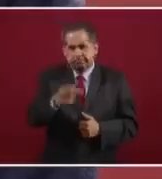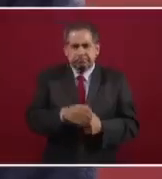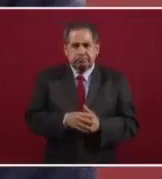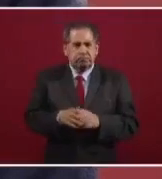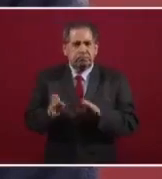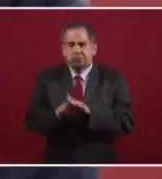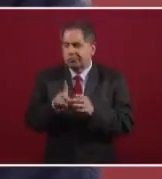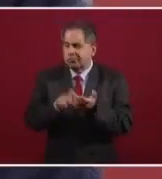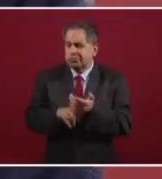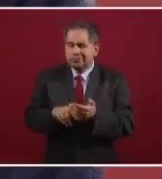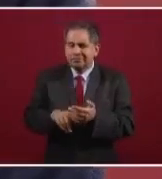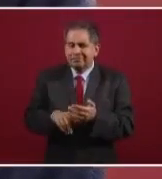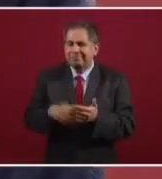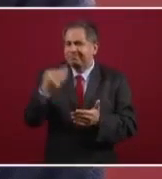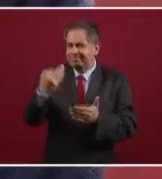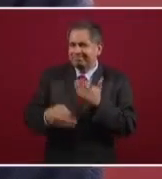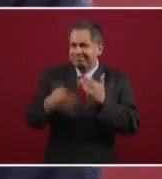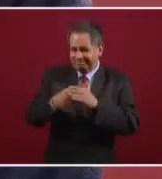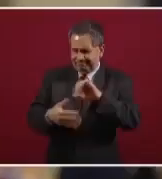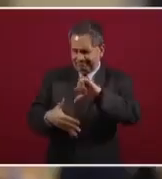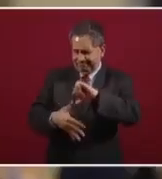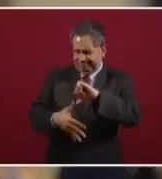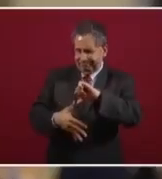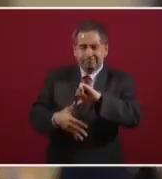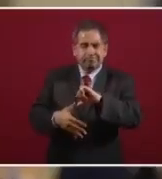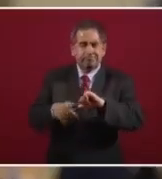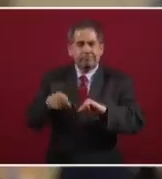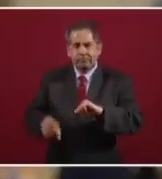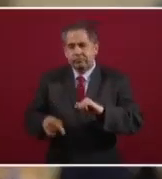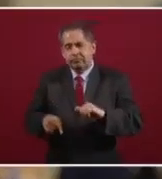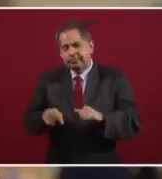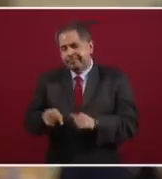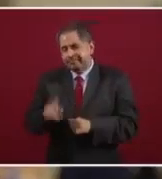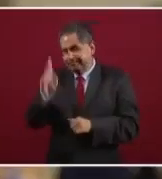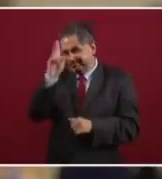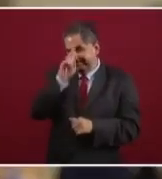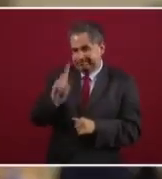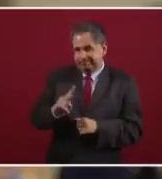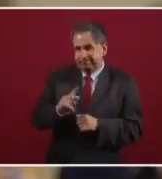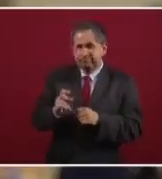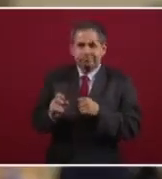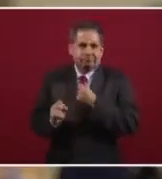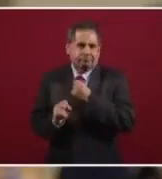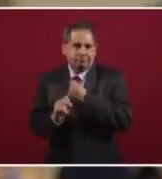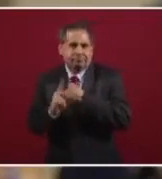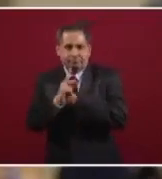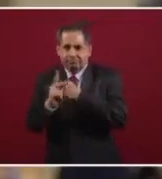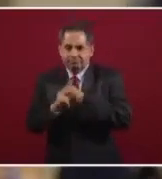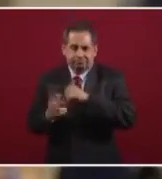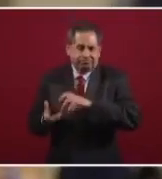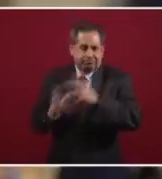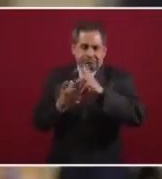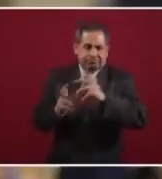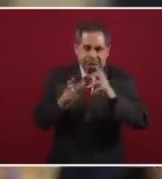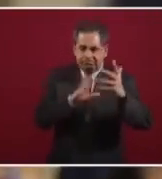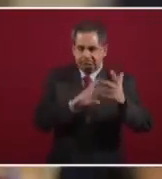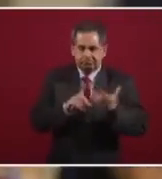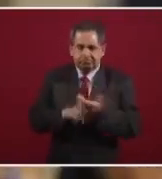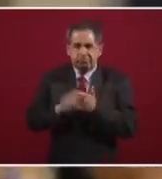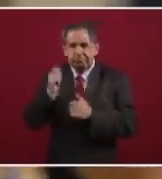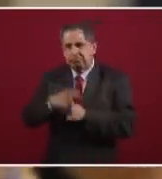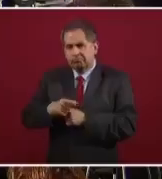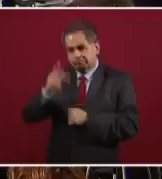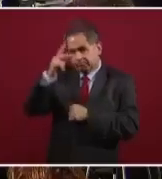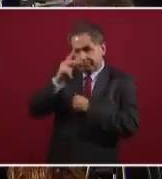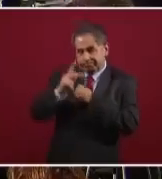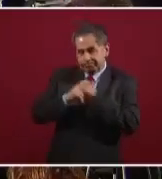el talón de Aquiles para América Latina, de los pueblos que hoy viven pues varias revueltas? Y quisiera que me diera una opinión